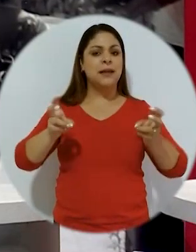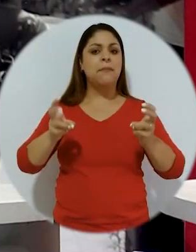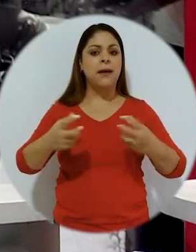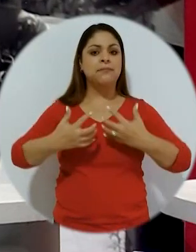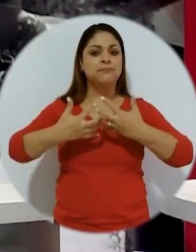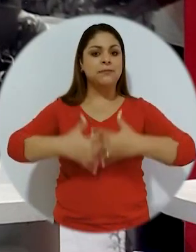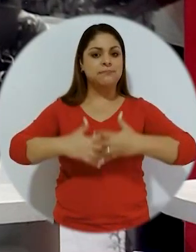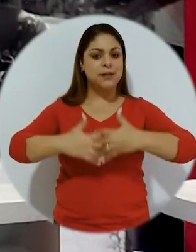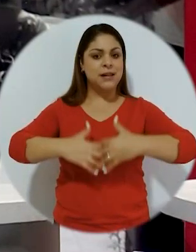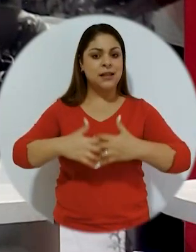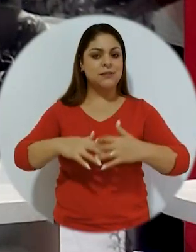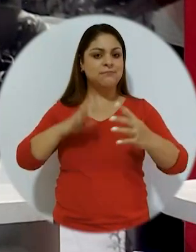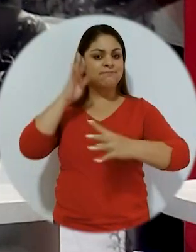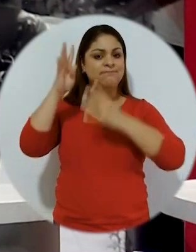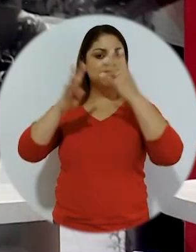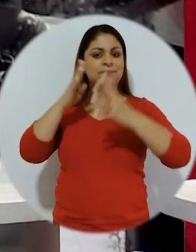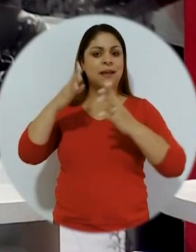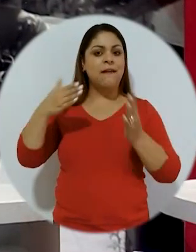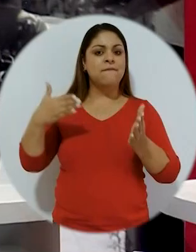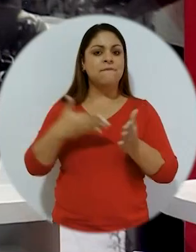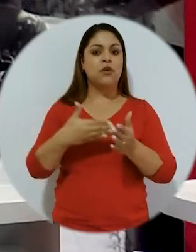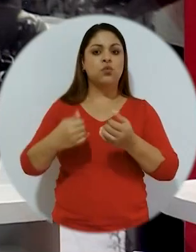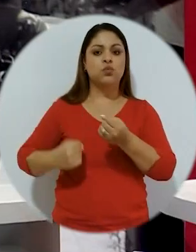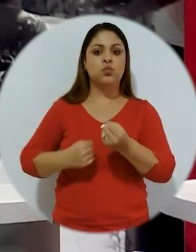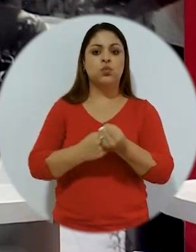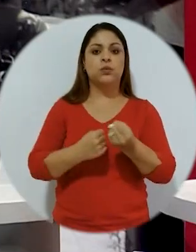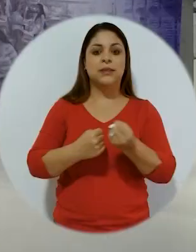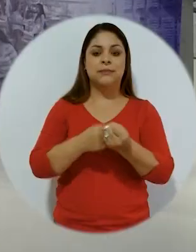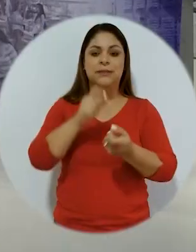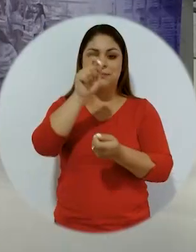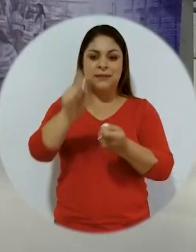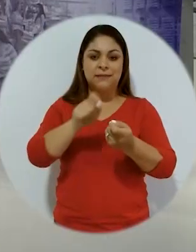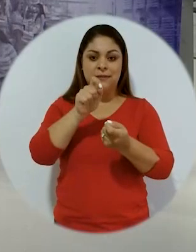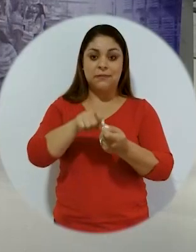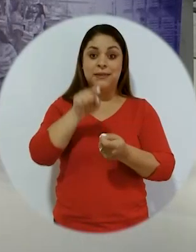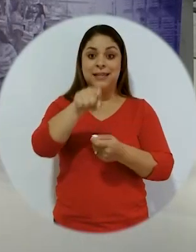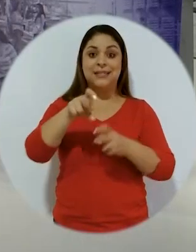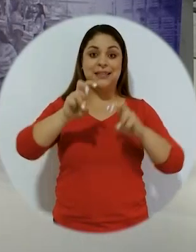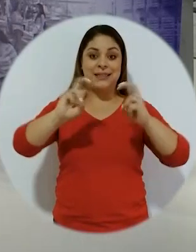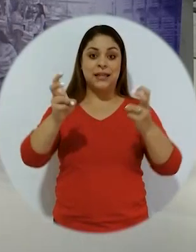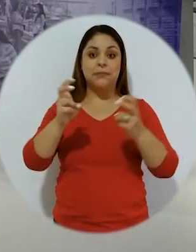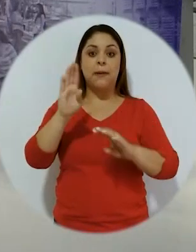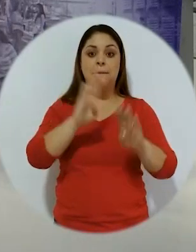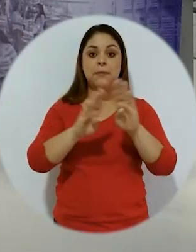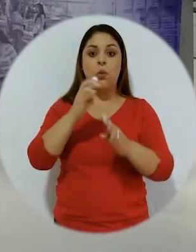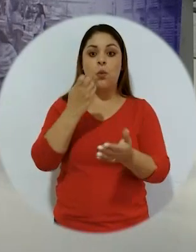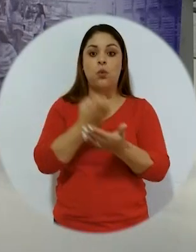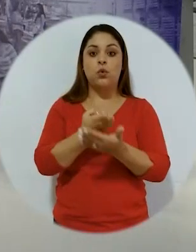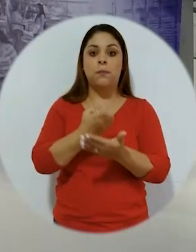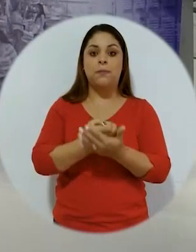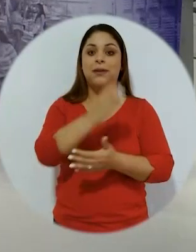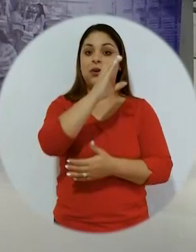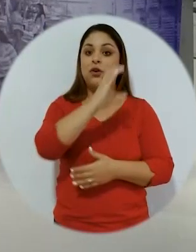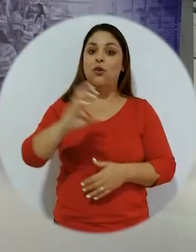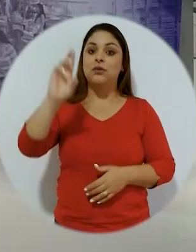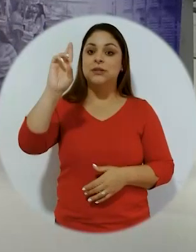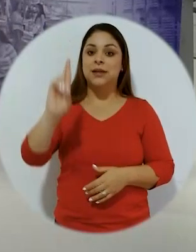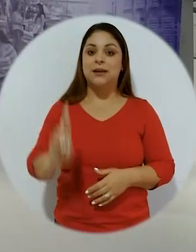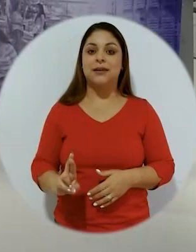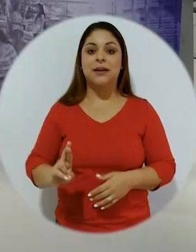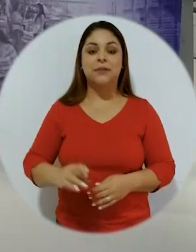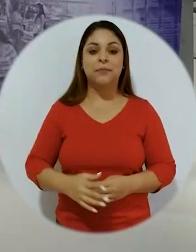las empresas innovadoras con enfoque sostenible y particularmente este tema del que estamos hablando de la bioeconomía en Costa